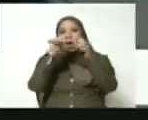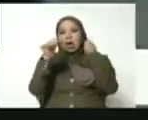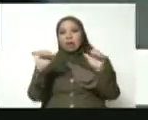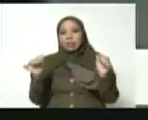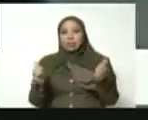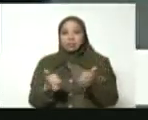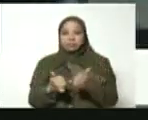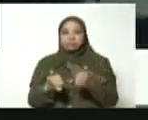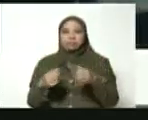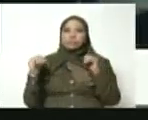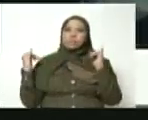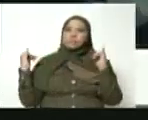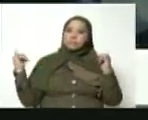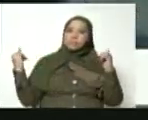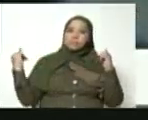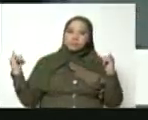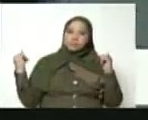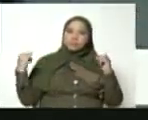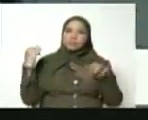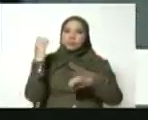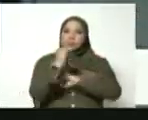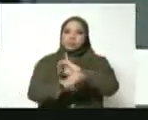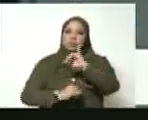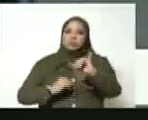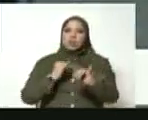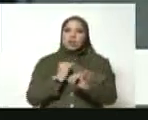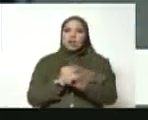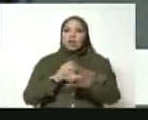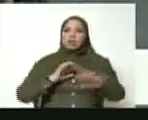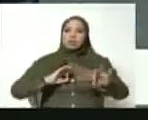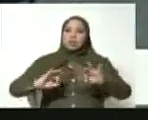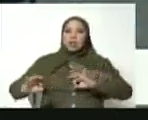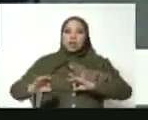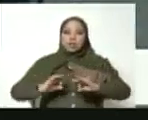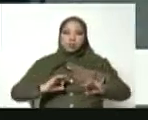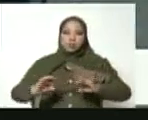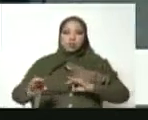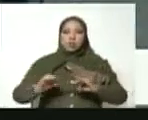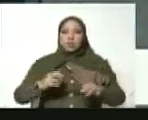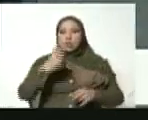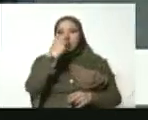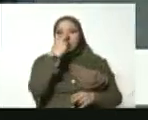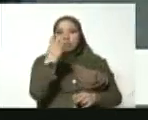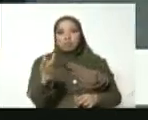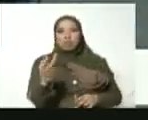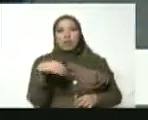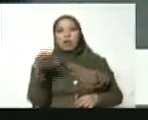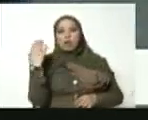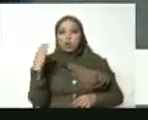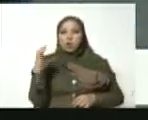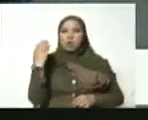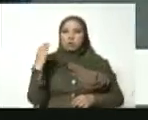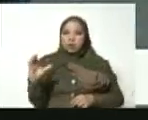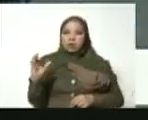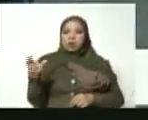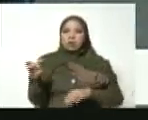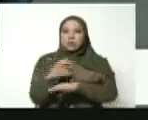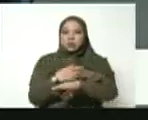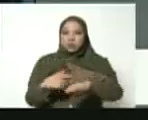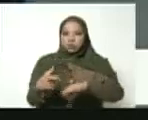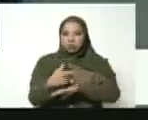que el Festival Internacional de Teatro que hizo el Ministerio de Cultura tuvo como invitado a Colombia y el gobernador